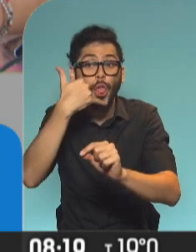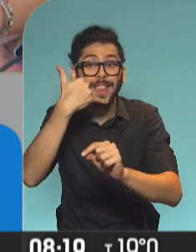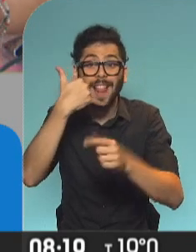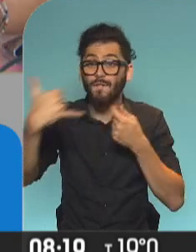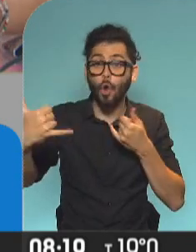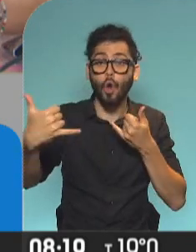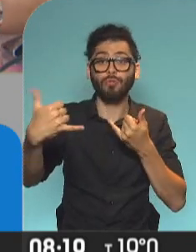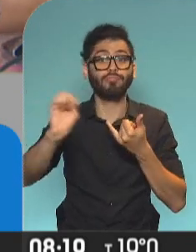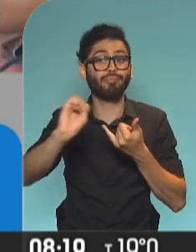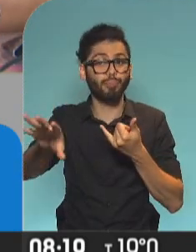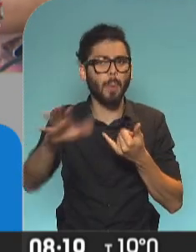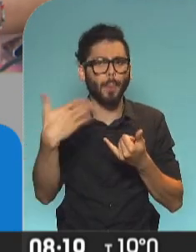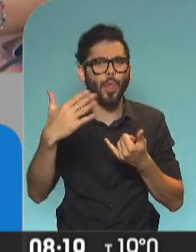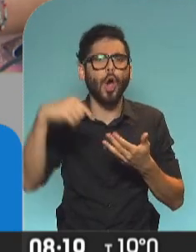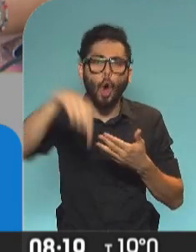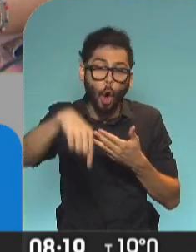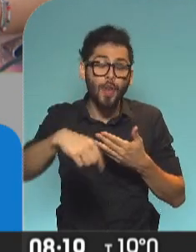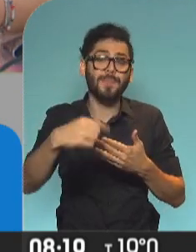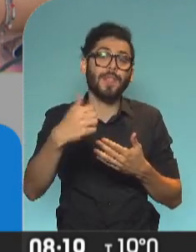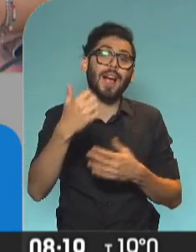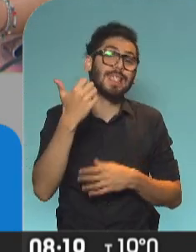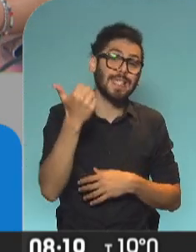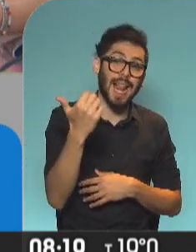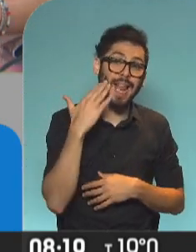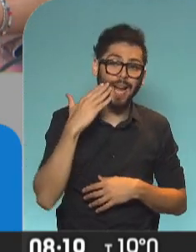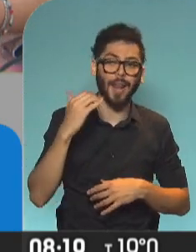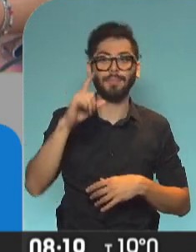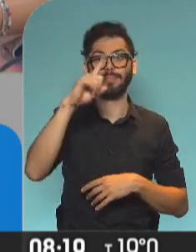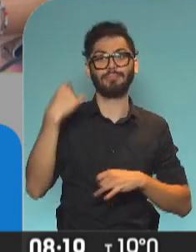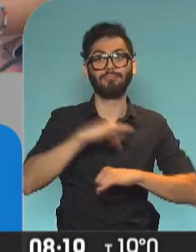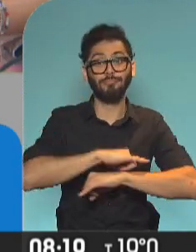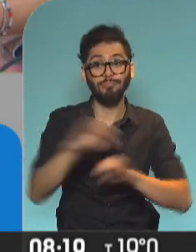conocer más detalles entonces hoy a las 18 horas con el anuncio que realizará el presidente.